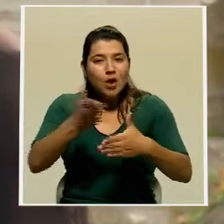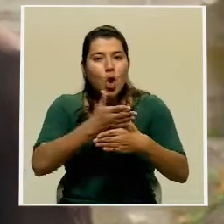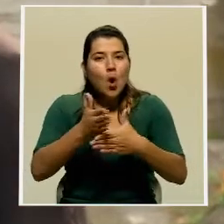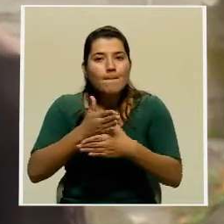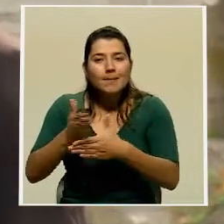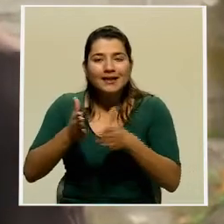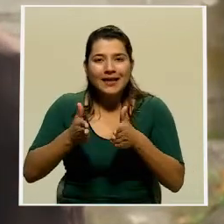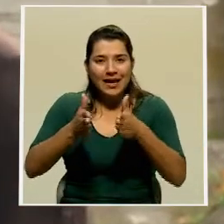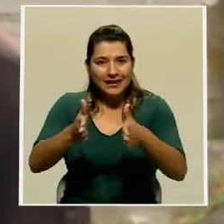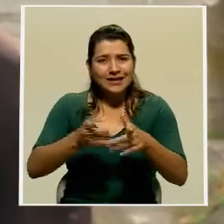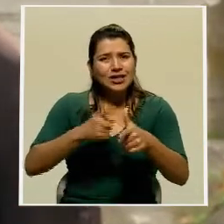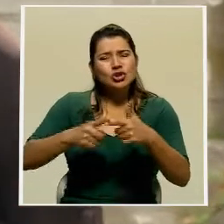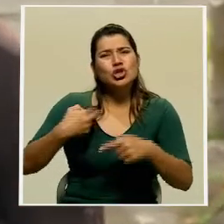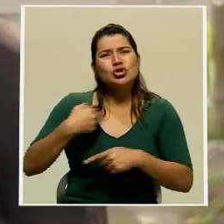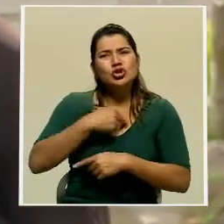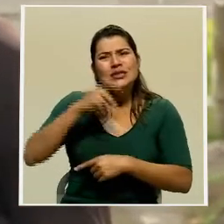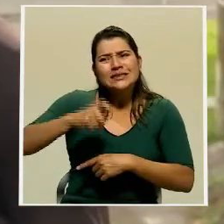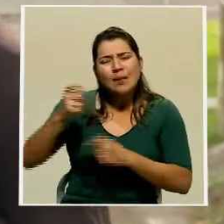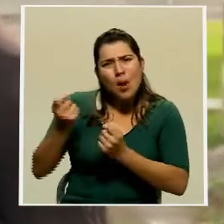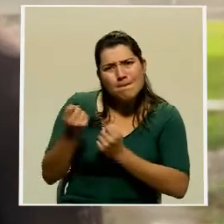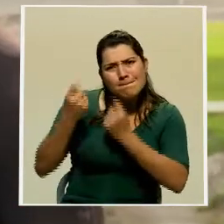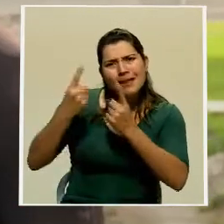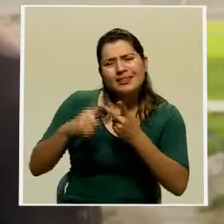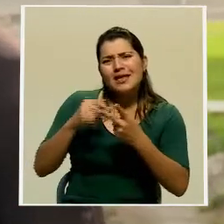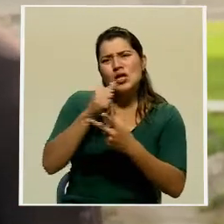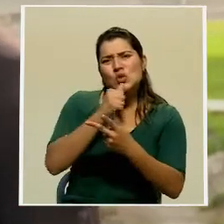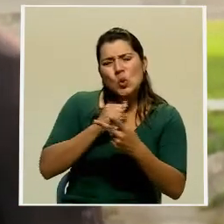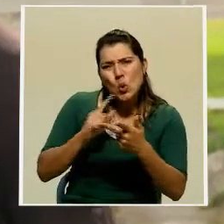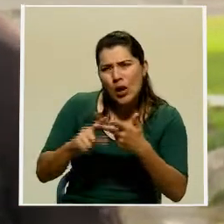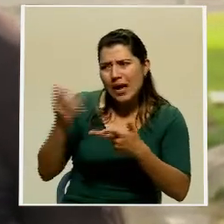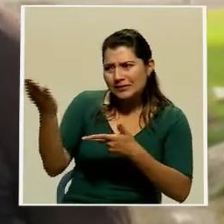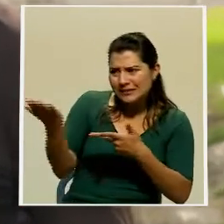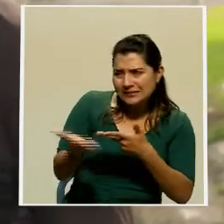esa empatía y esa tolerancia y esa cordialidad y ese